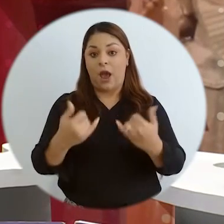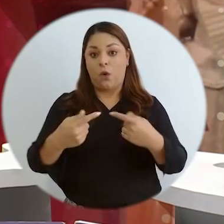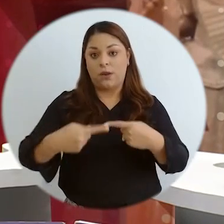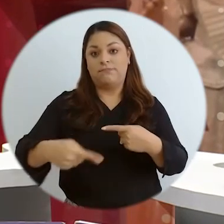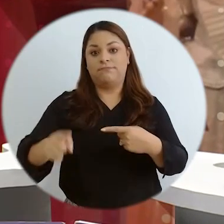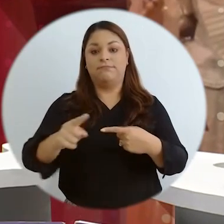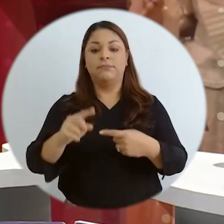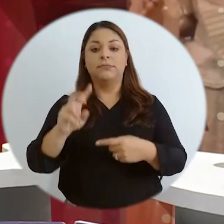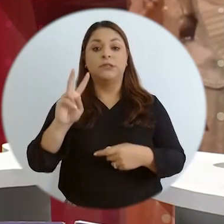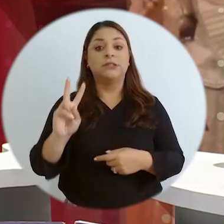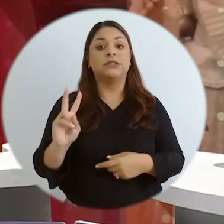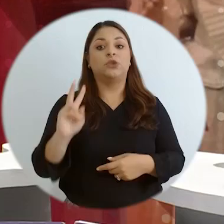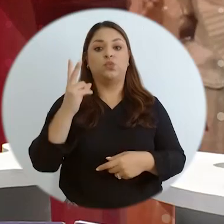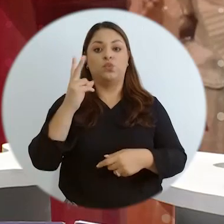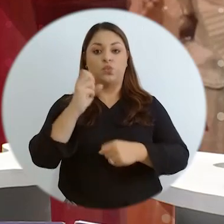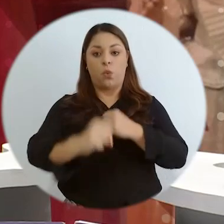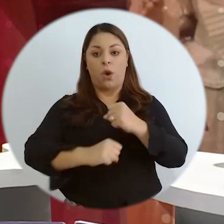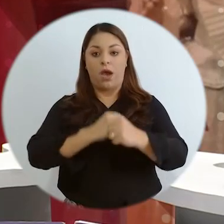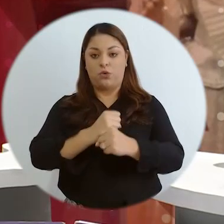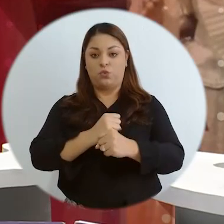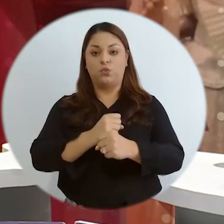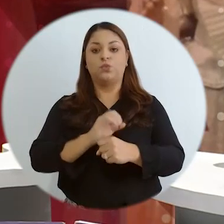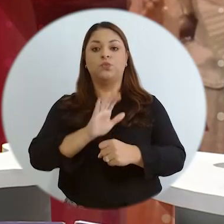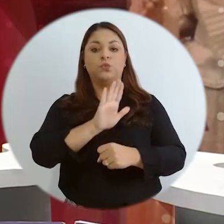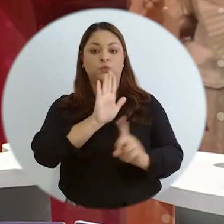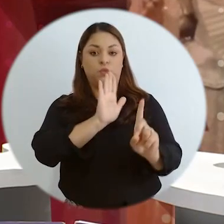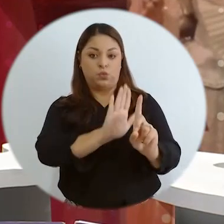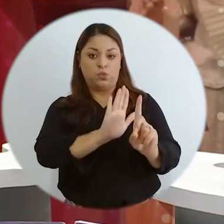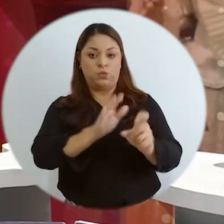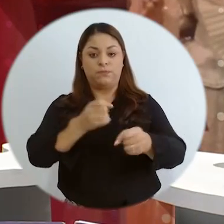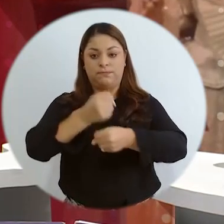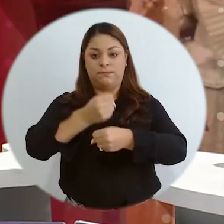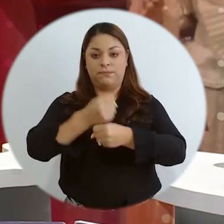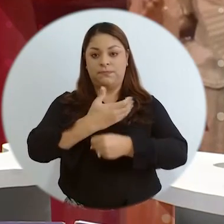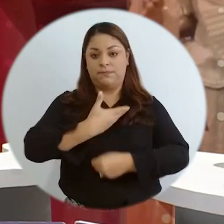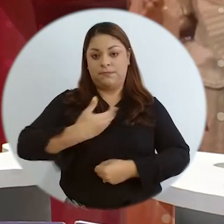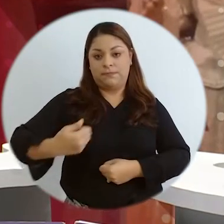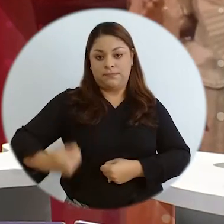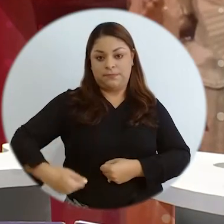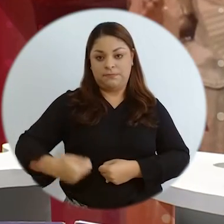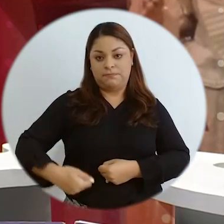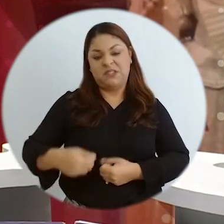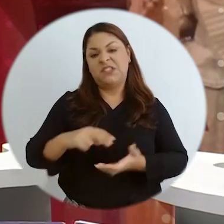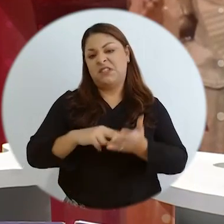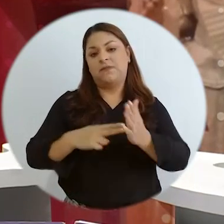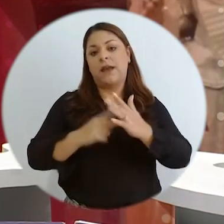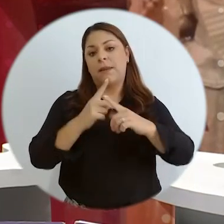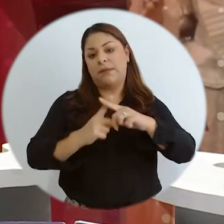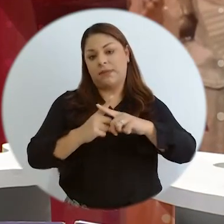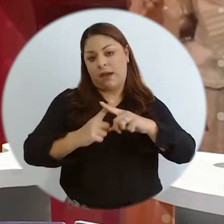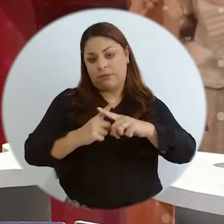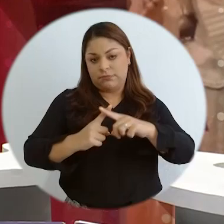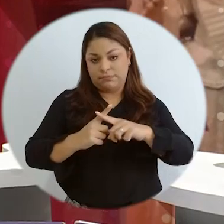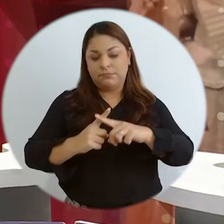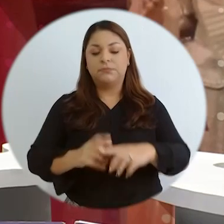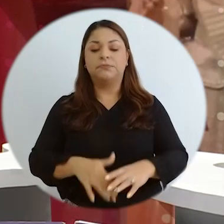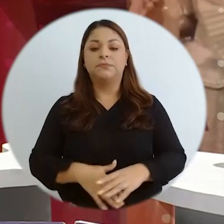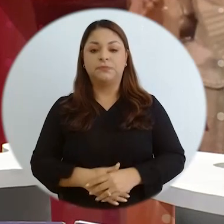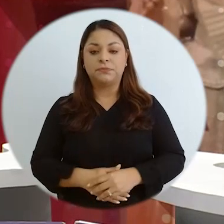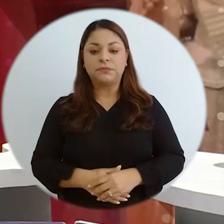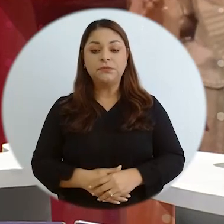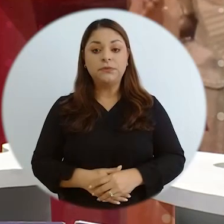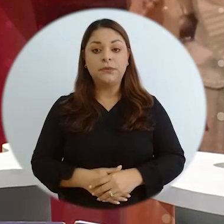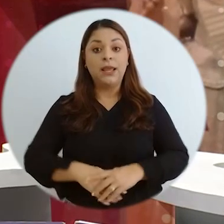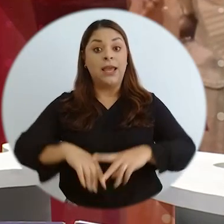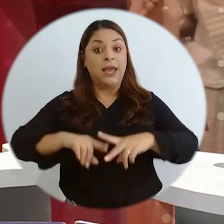está en el segundo año de su gestión, diríamos que en la mitad de la gestión, en una gestión que